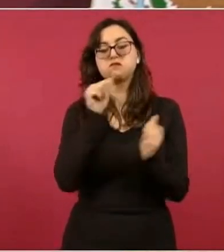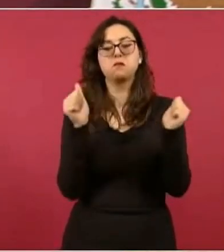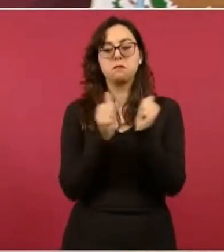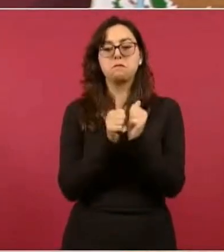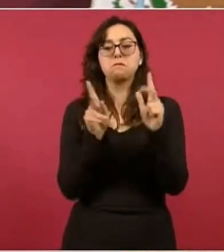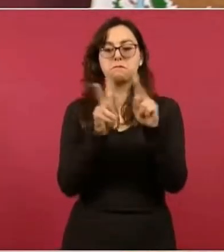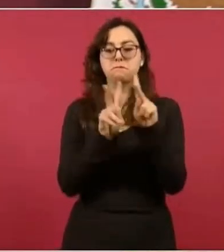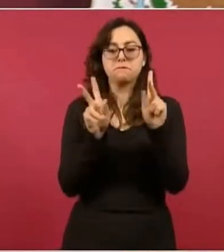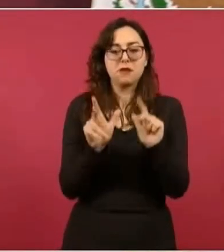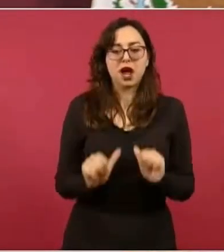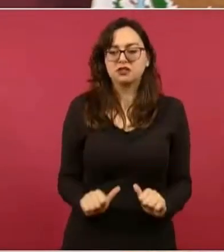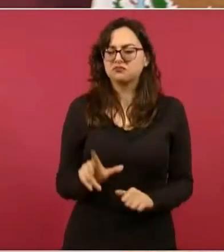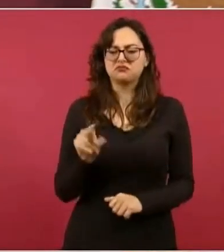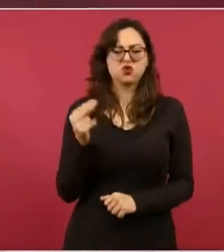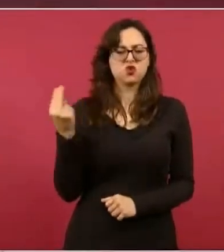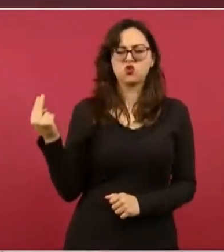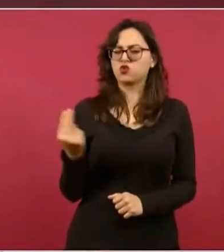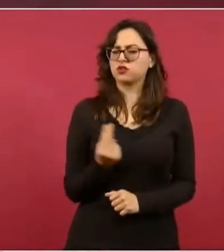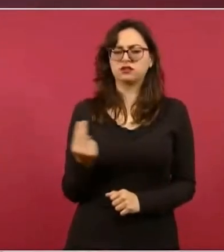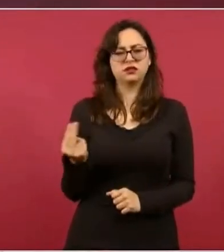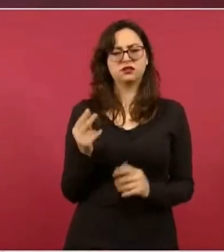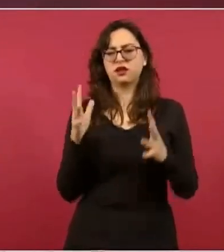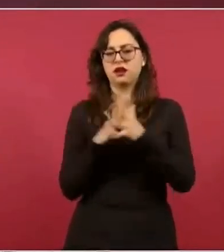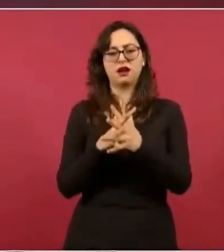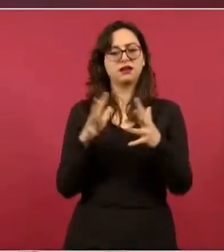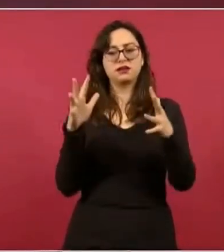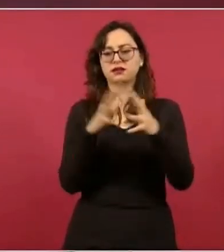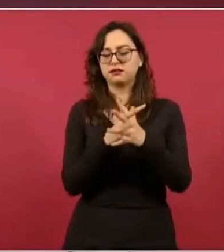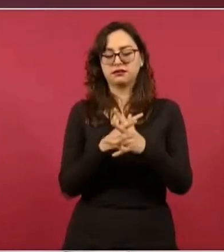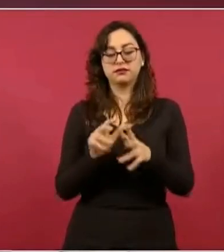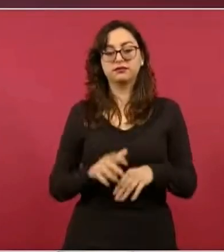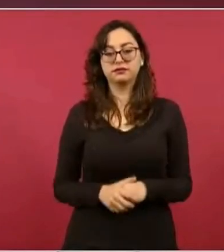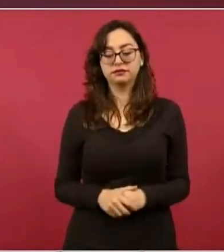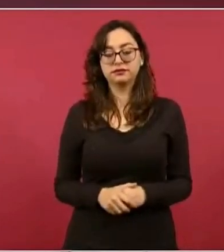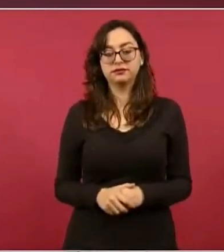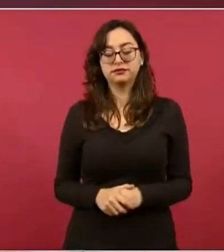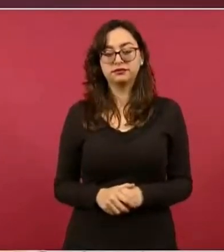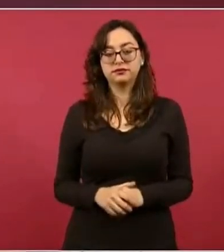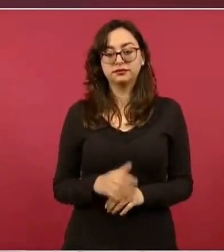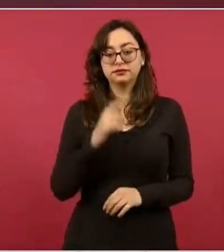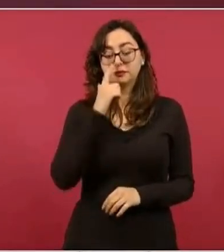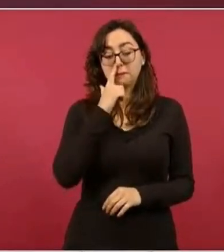de la vida pública del país Entonces es